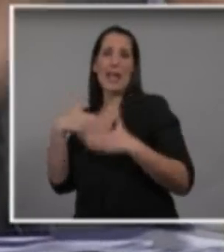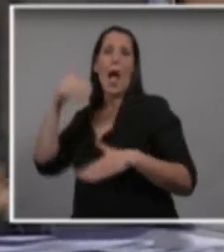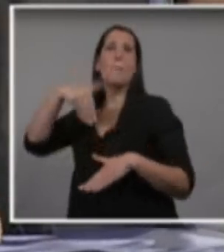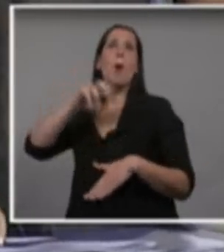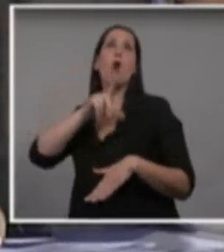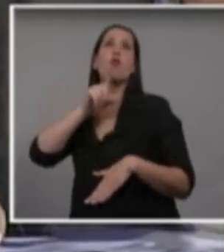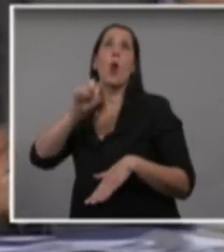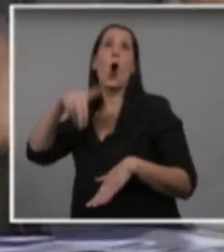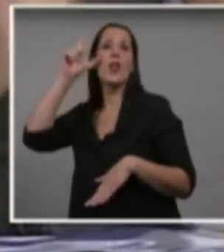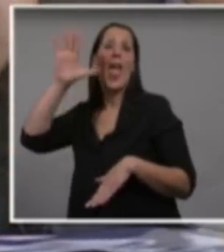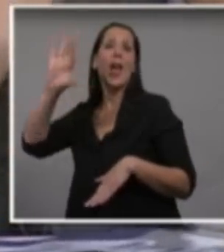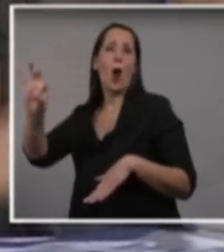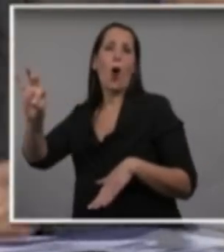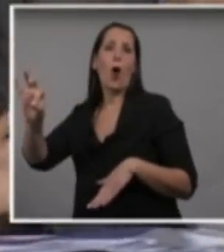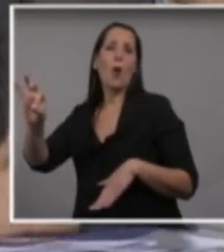Pero bueno.